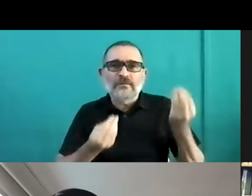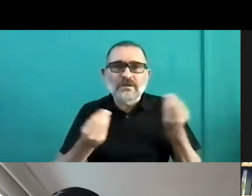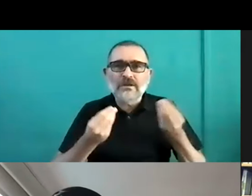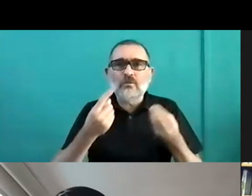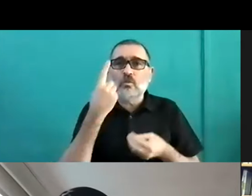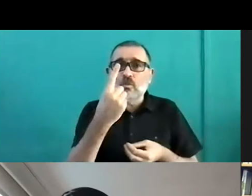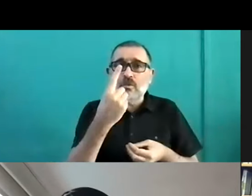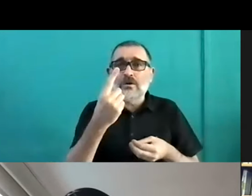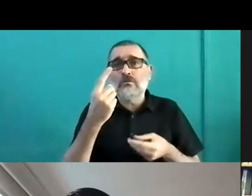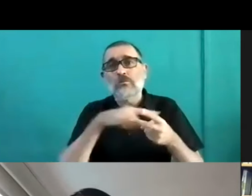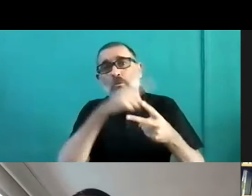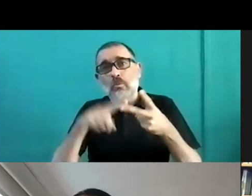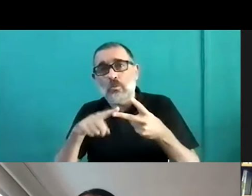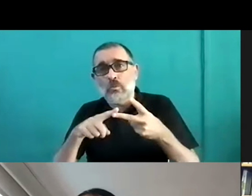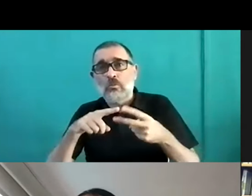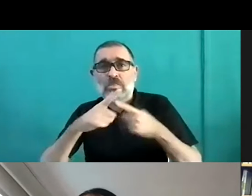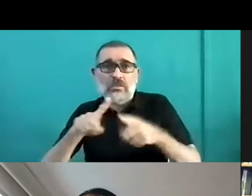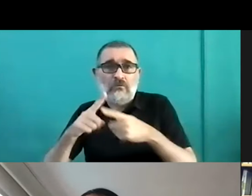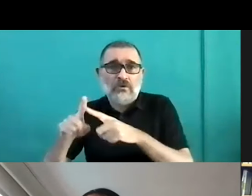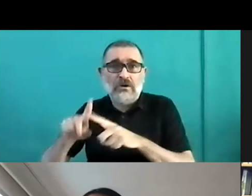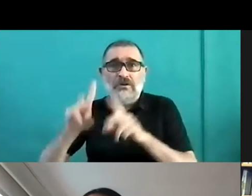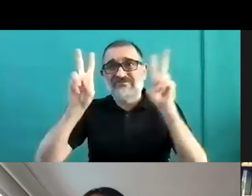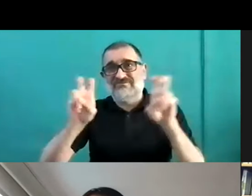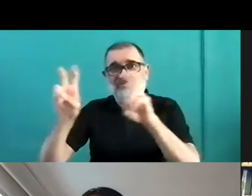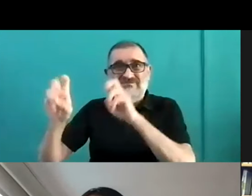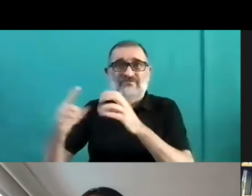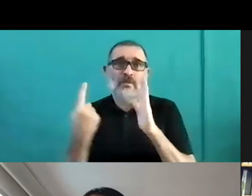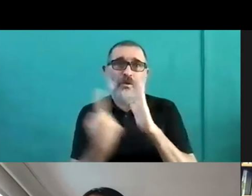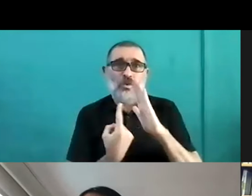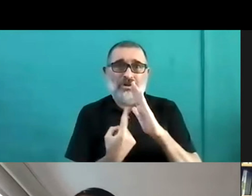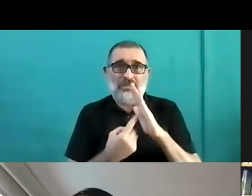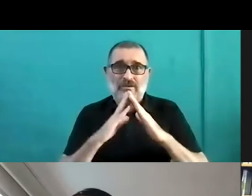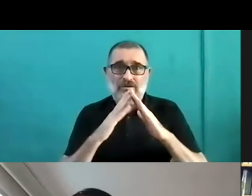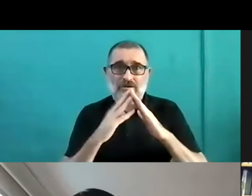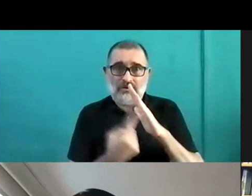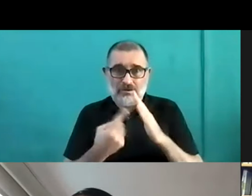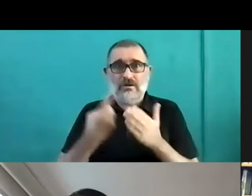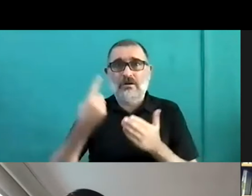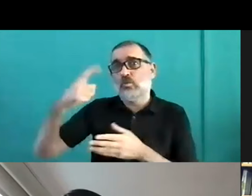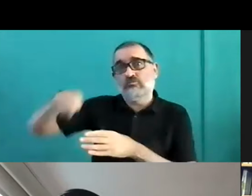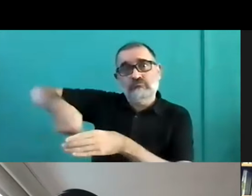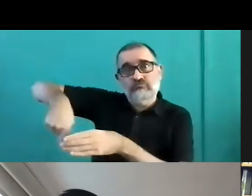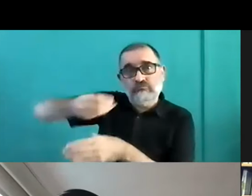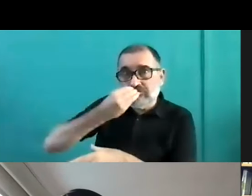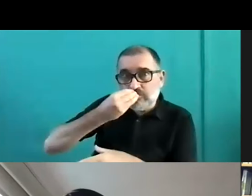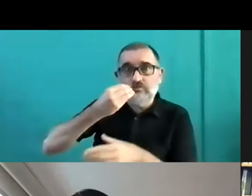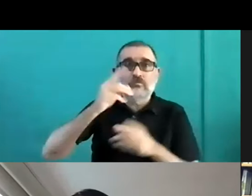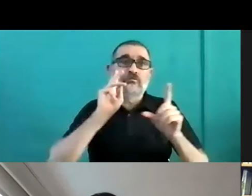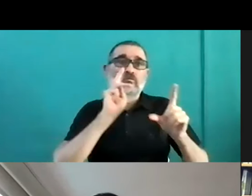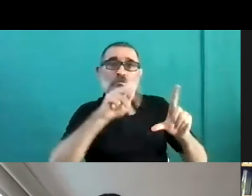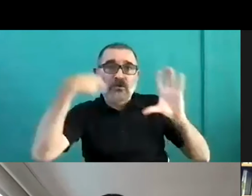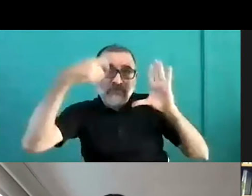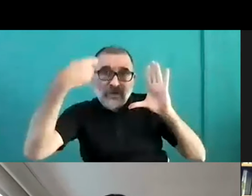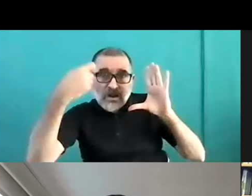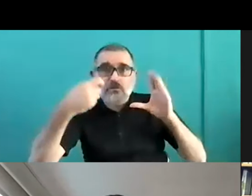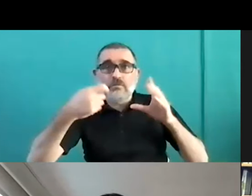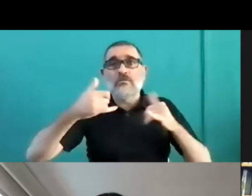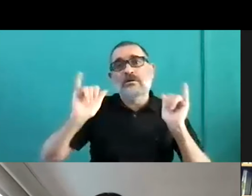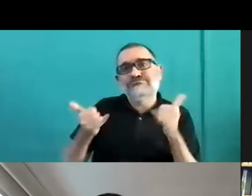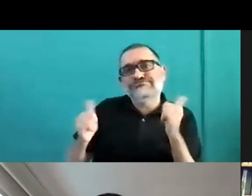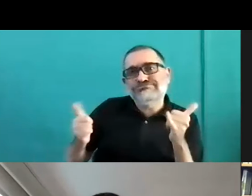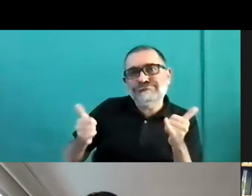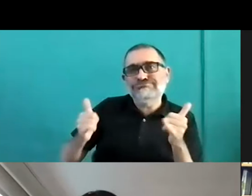cosas. Para mí, dentro de todo, hay cosas buenas de estar en cuarentena, porque me he sentido